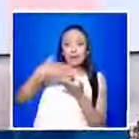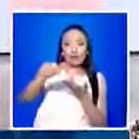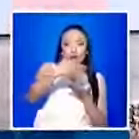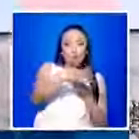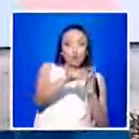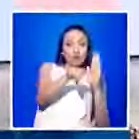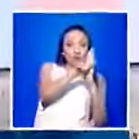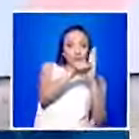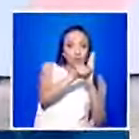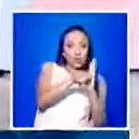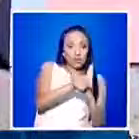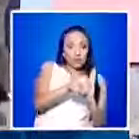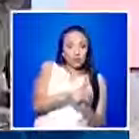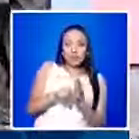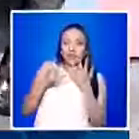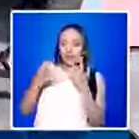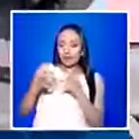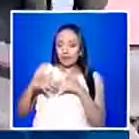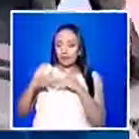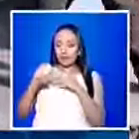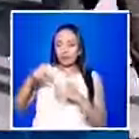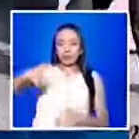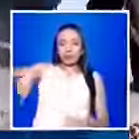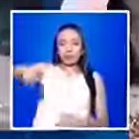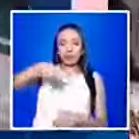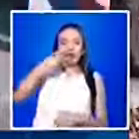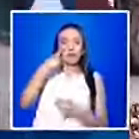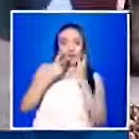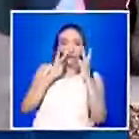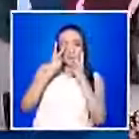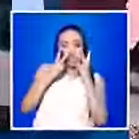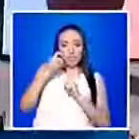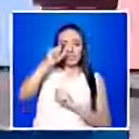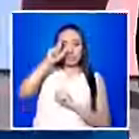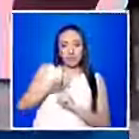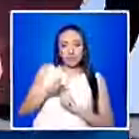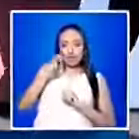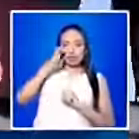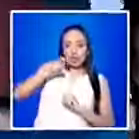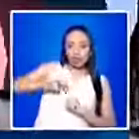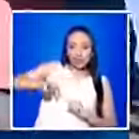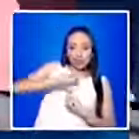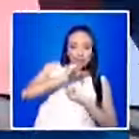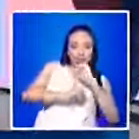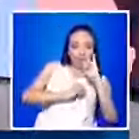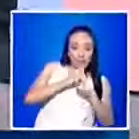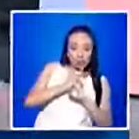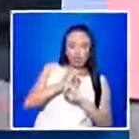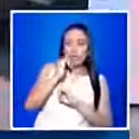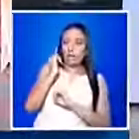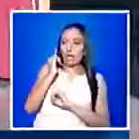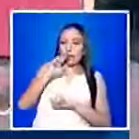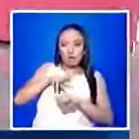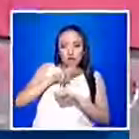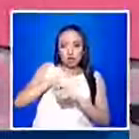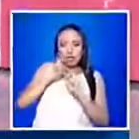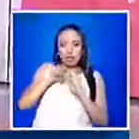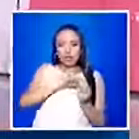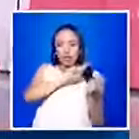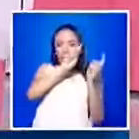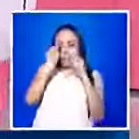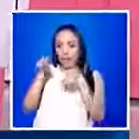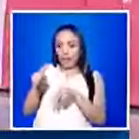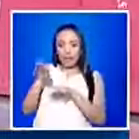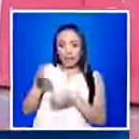el centro histórico, para que tanto los visitantes, turistas nacionales como internacionales que dan